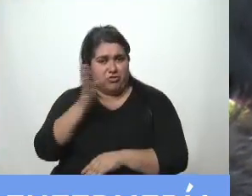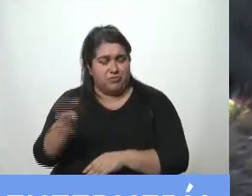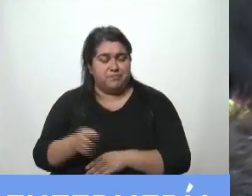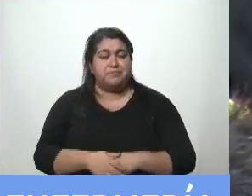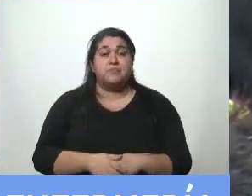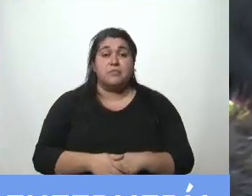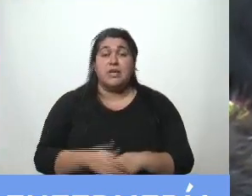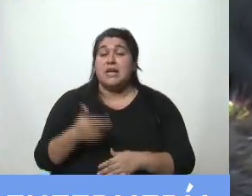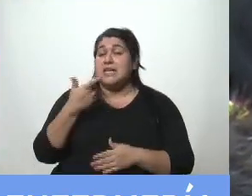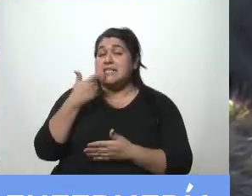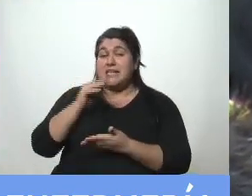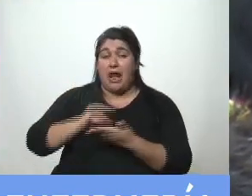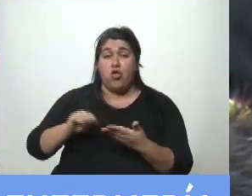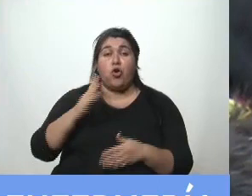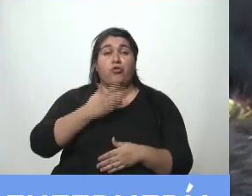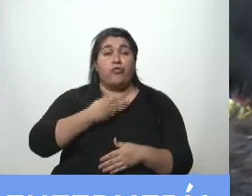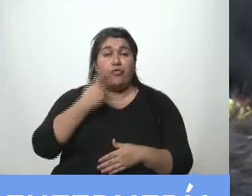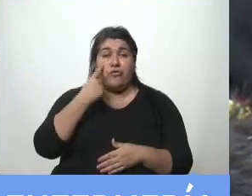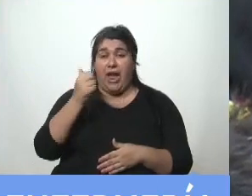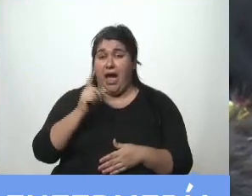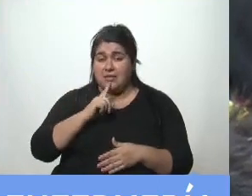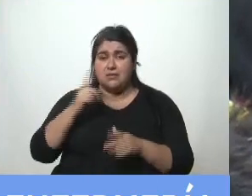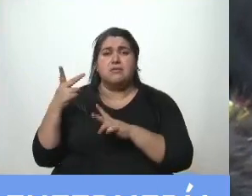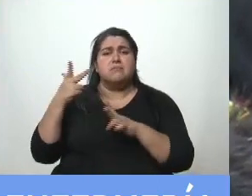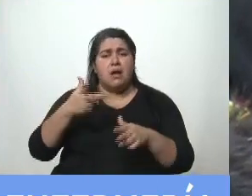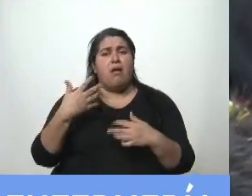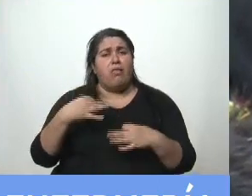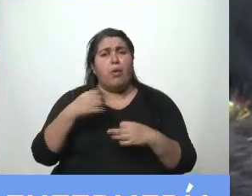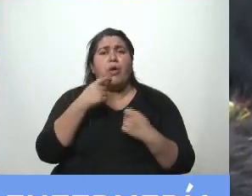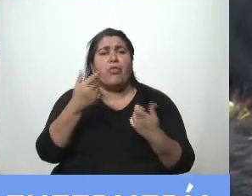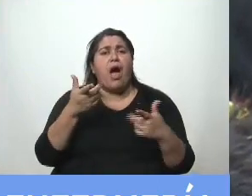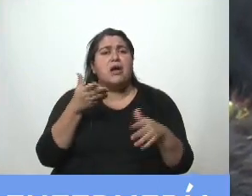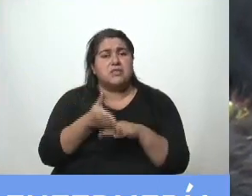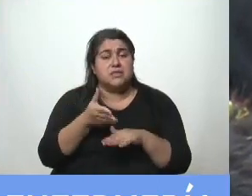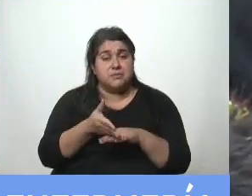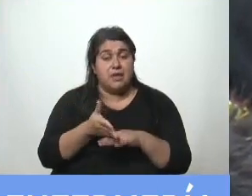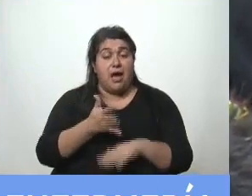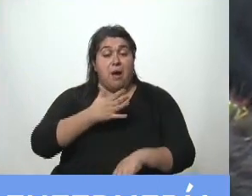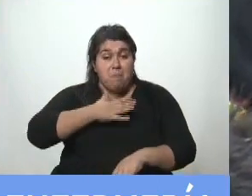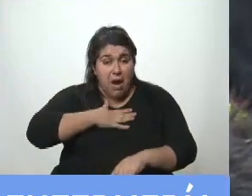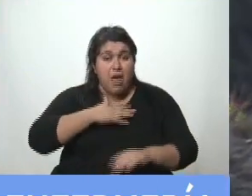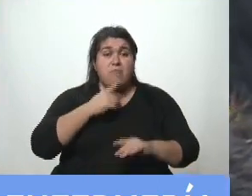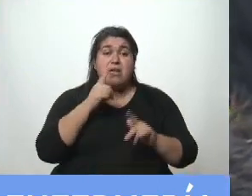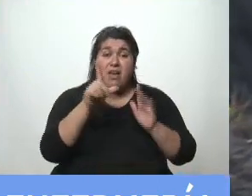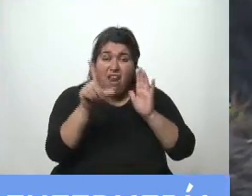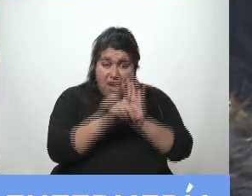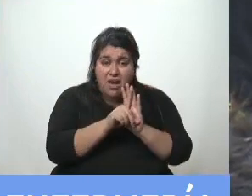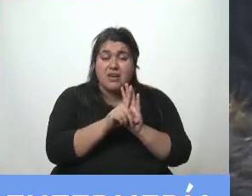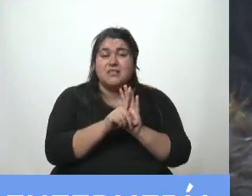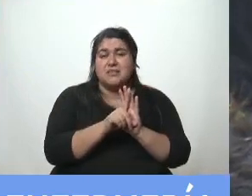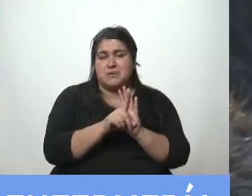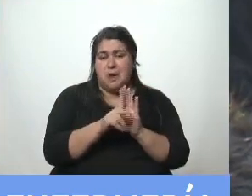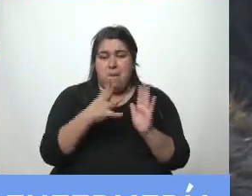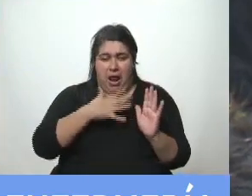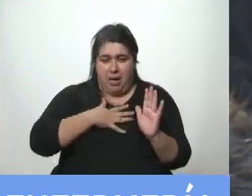senador Fiat había planteado esto de que debe haber accesibilidad, y yo creo que en esta ley, cuando se termine